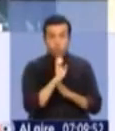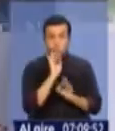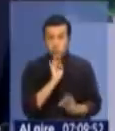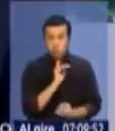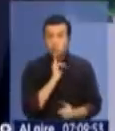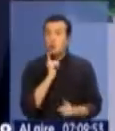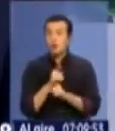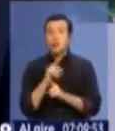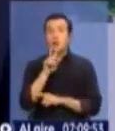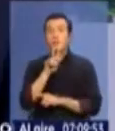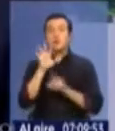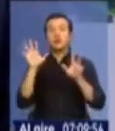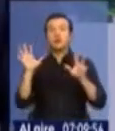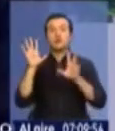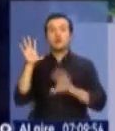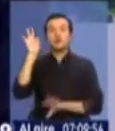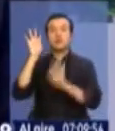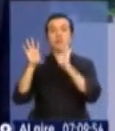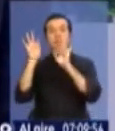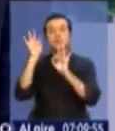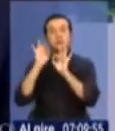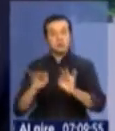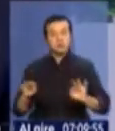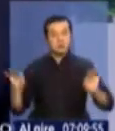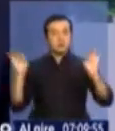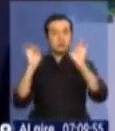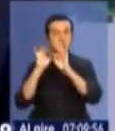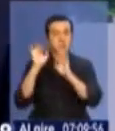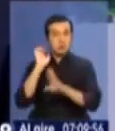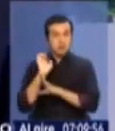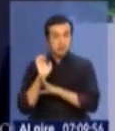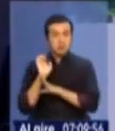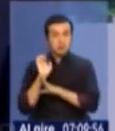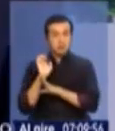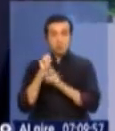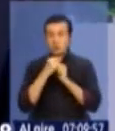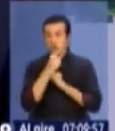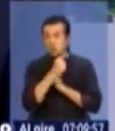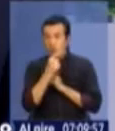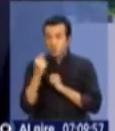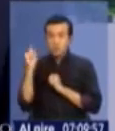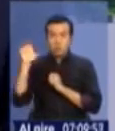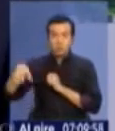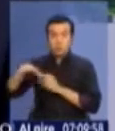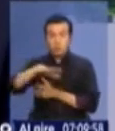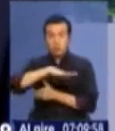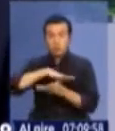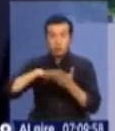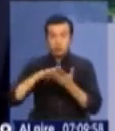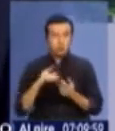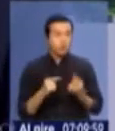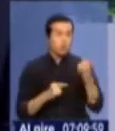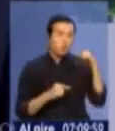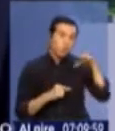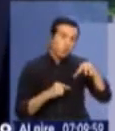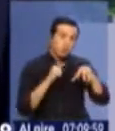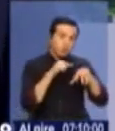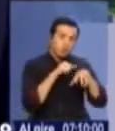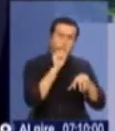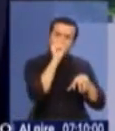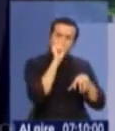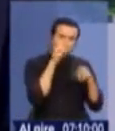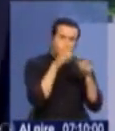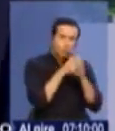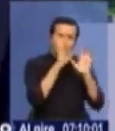representantes importantes en cada una de las provincias como digo va a haber un pequeñísimo festival